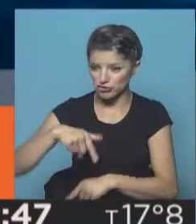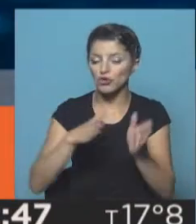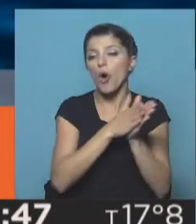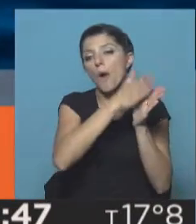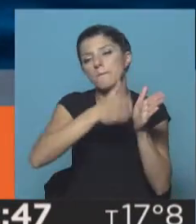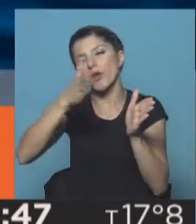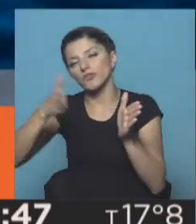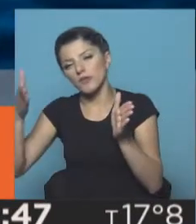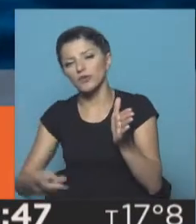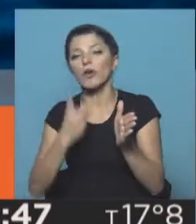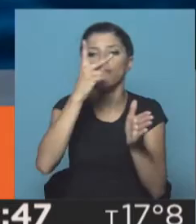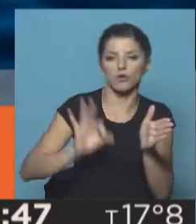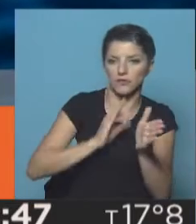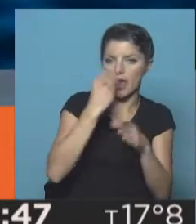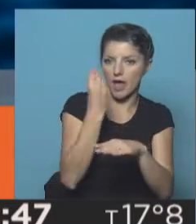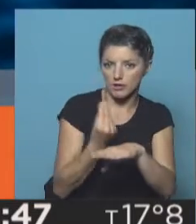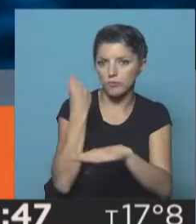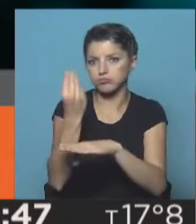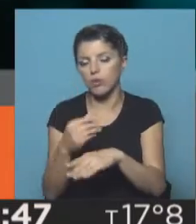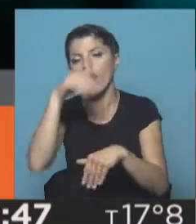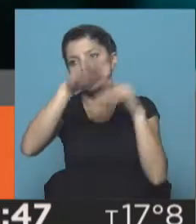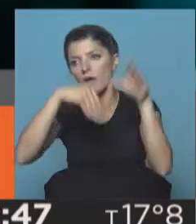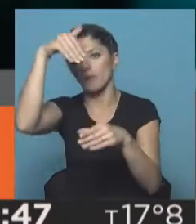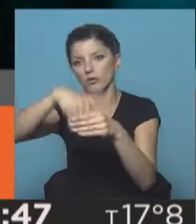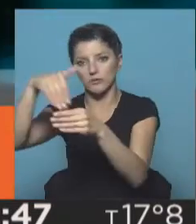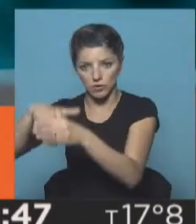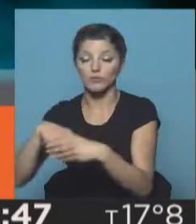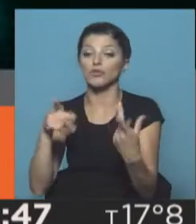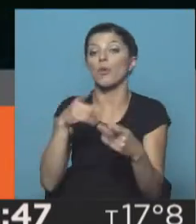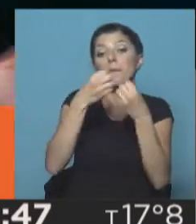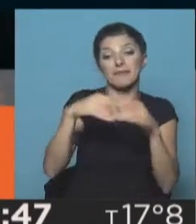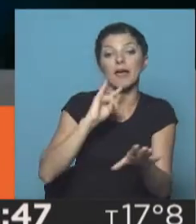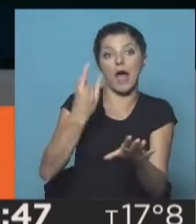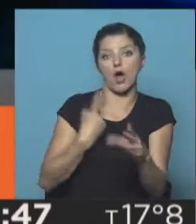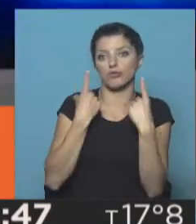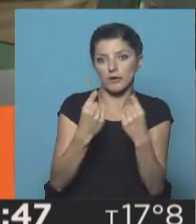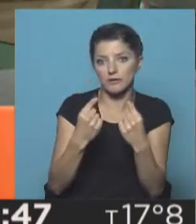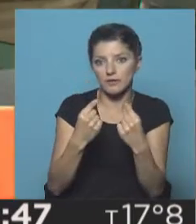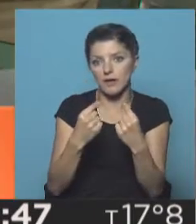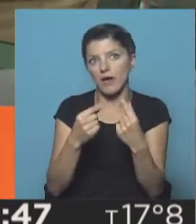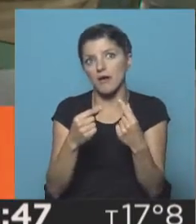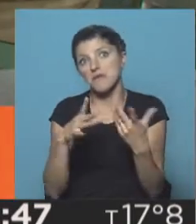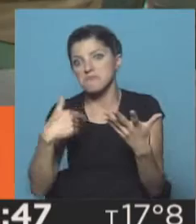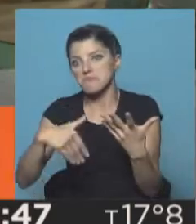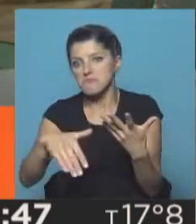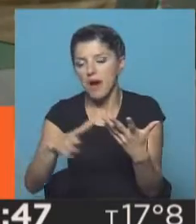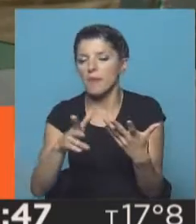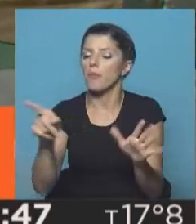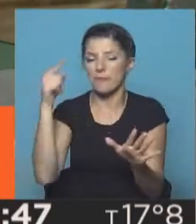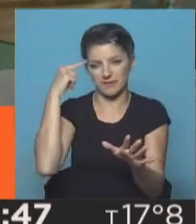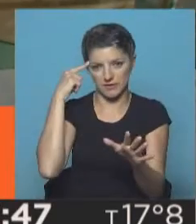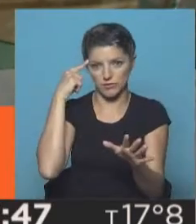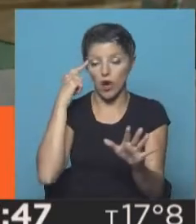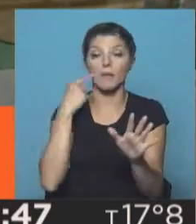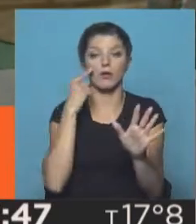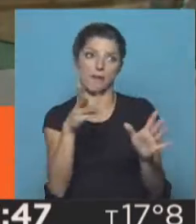años tienen que ser legitimados en la urna. Entonces, cuando uno empieza a plantear la autocrítica, nos faltarán, supongo yo, en los entornos presidenciales, diga, bueno,